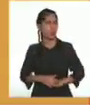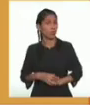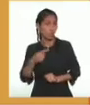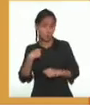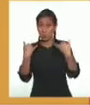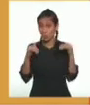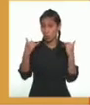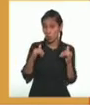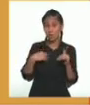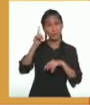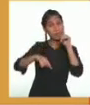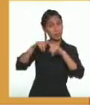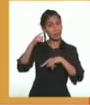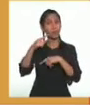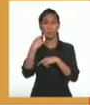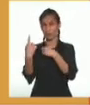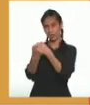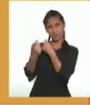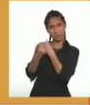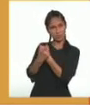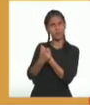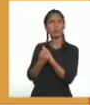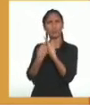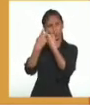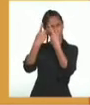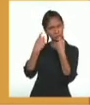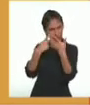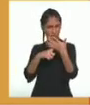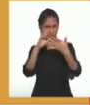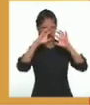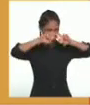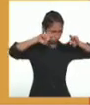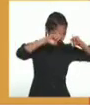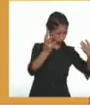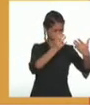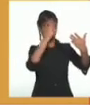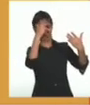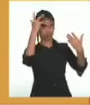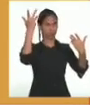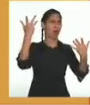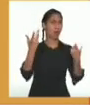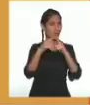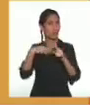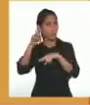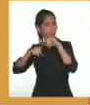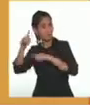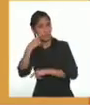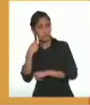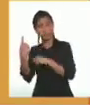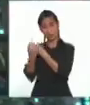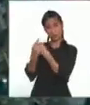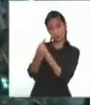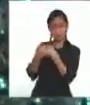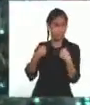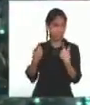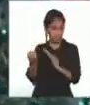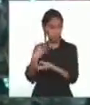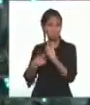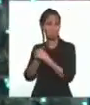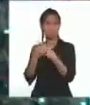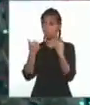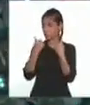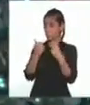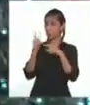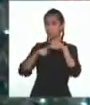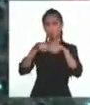con un juego que me enseñó mi primo que tenía preguntas de ciencias para chicos más grandes. Pero mi primo se ofreció a enseñarme. Qué bueno que tu primo